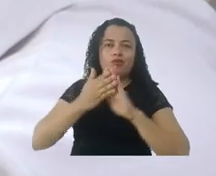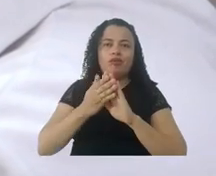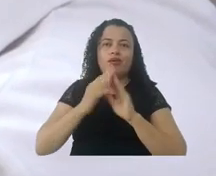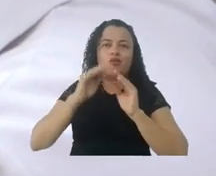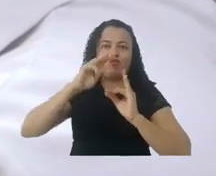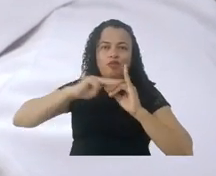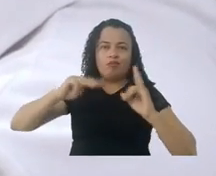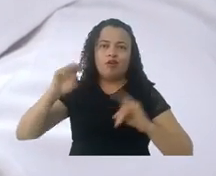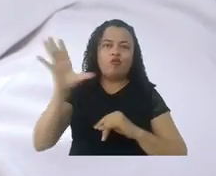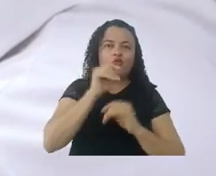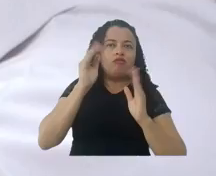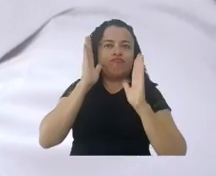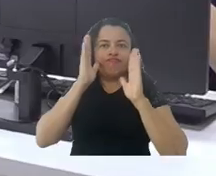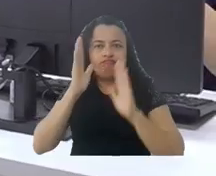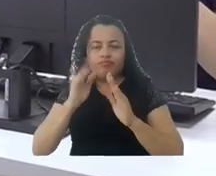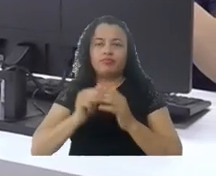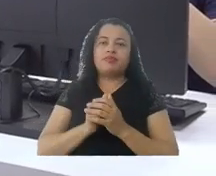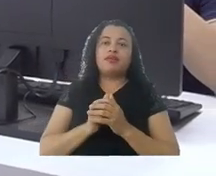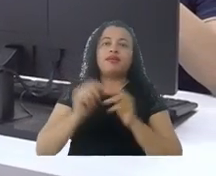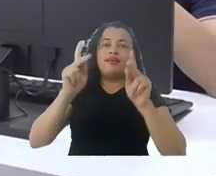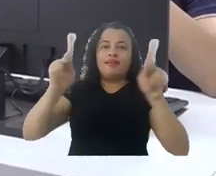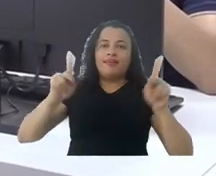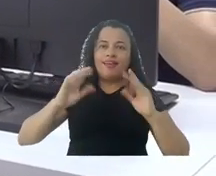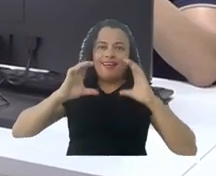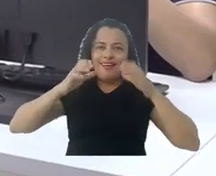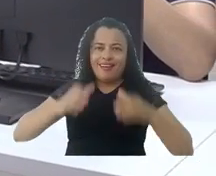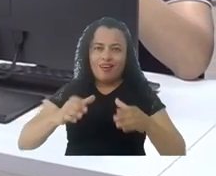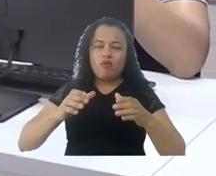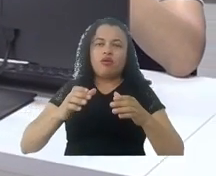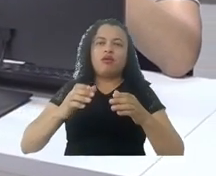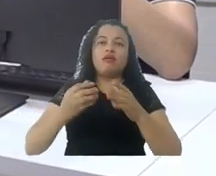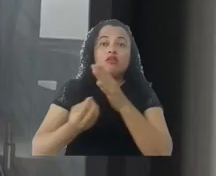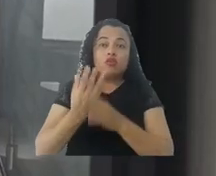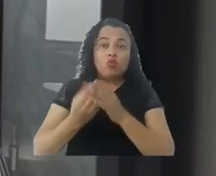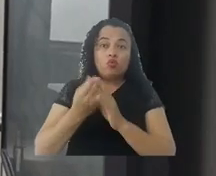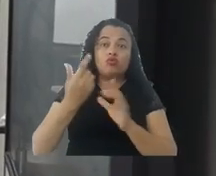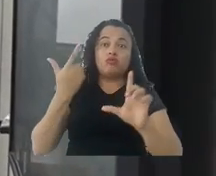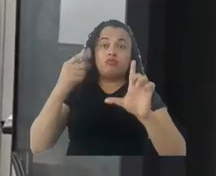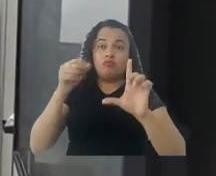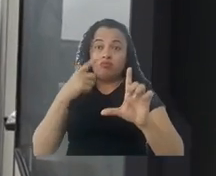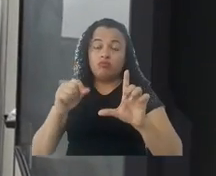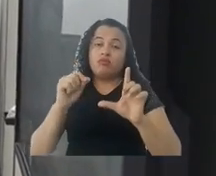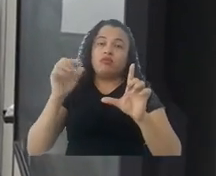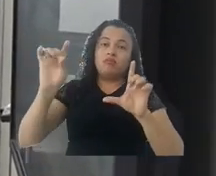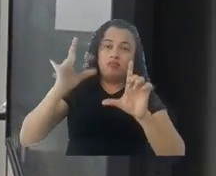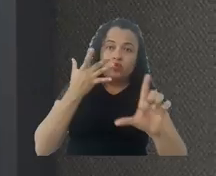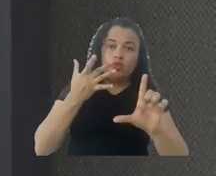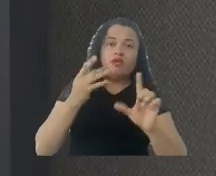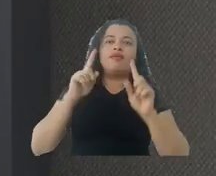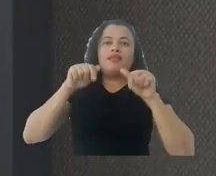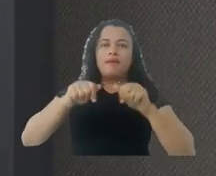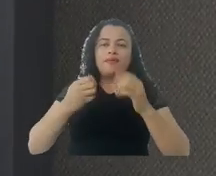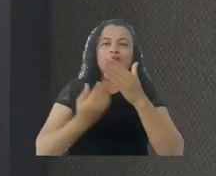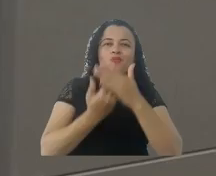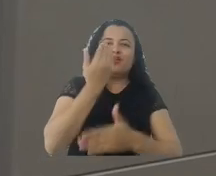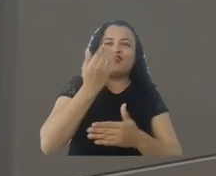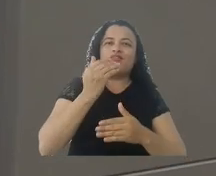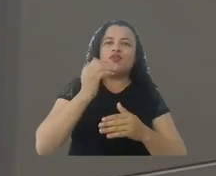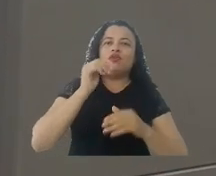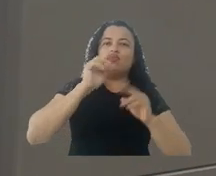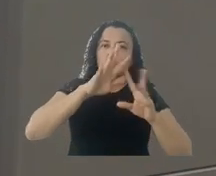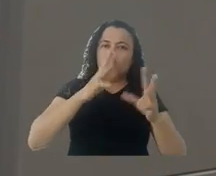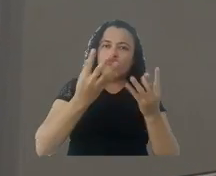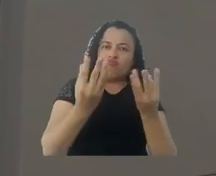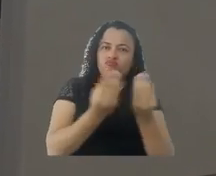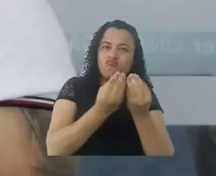comunidad Unimagdalena. La modernización de las aulas de recursos virtuales y la inauguración del Laboratorio de Investigación en Historia